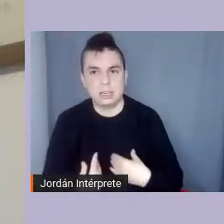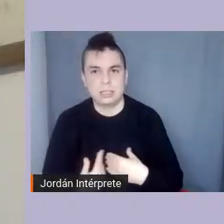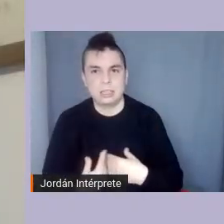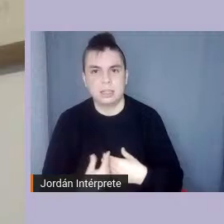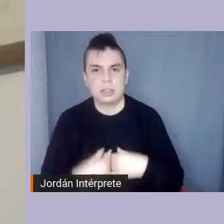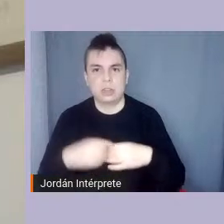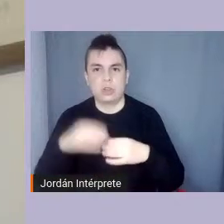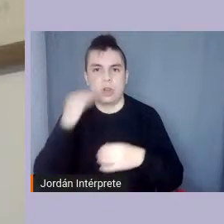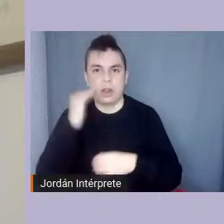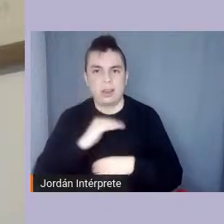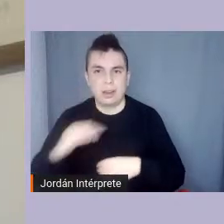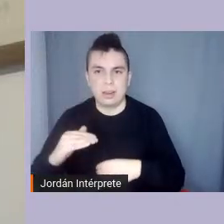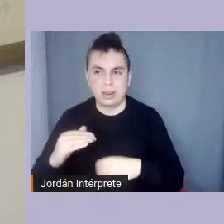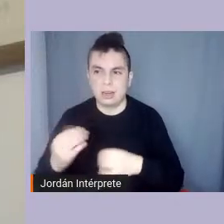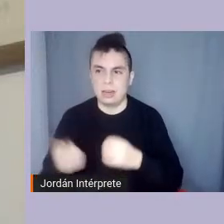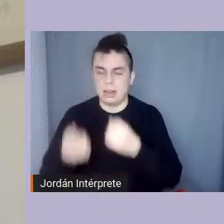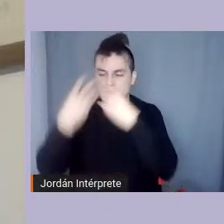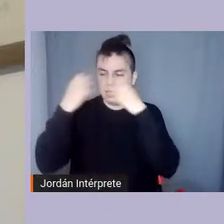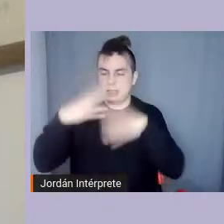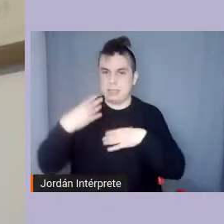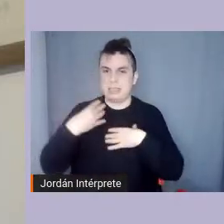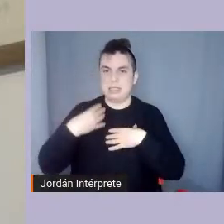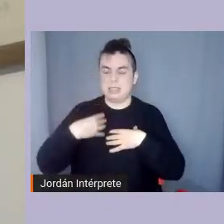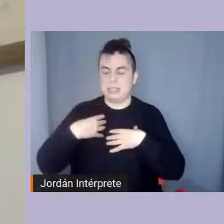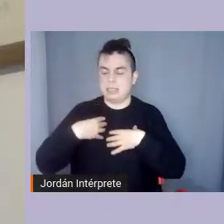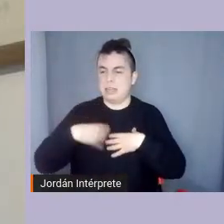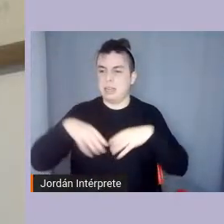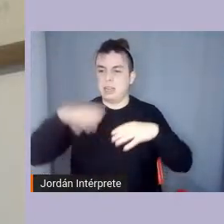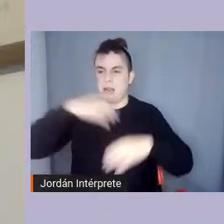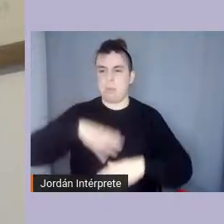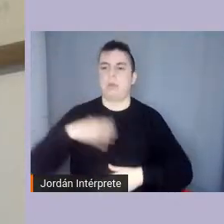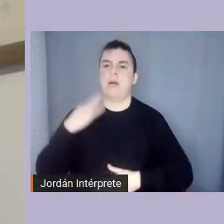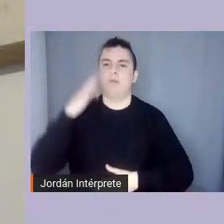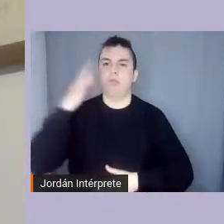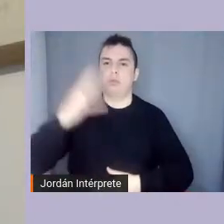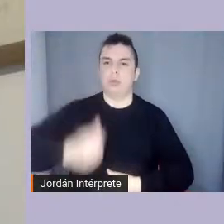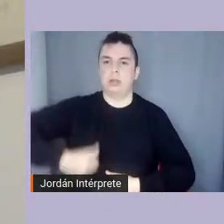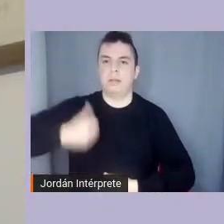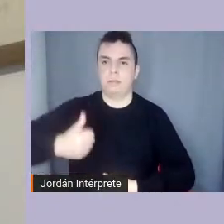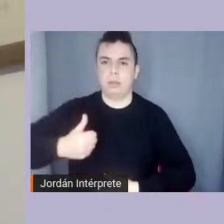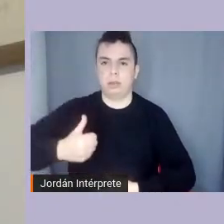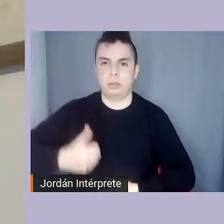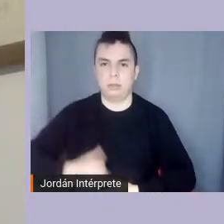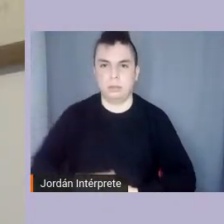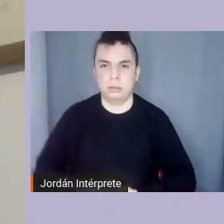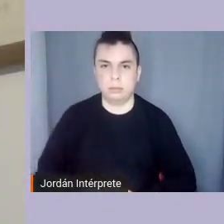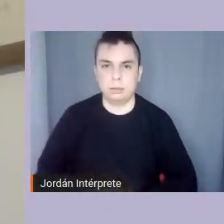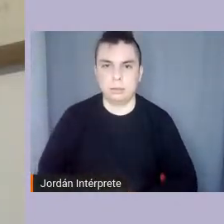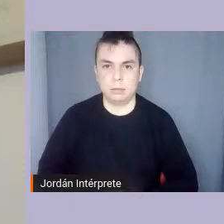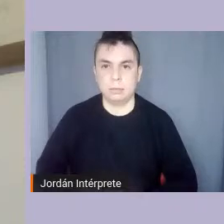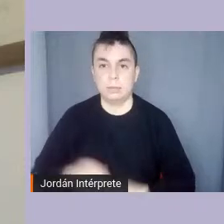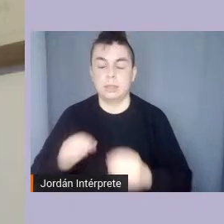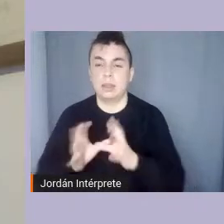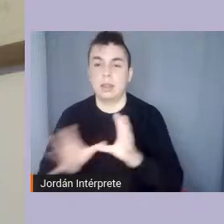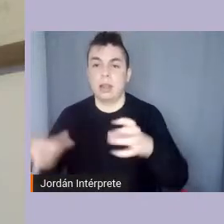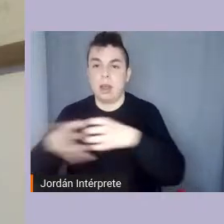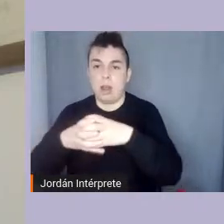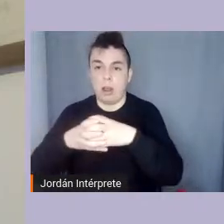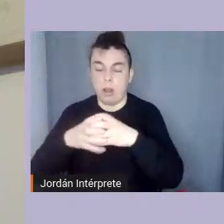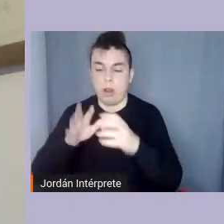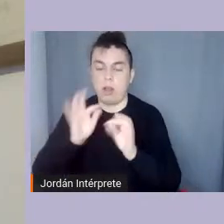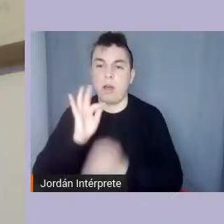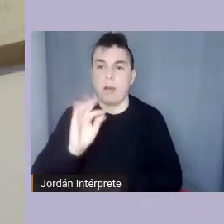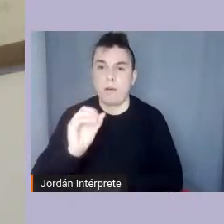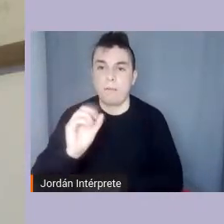ser integrales hombres y mujeres del mañana. Hoy FLADEM Chile, el Foro Latinoamericano de Educación